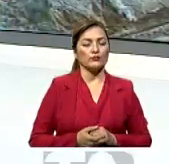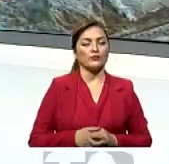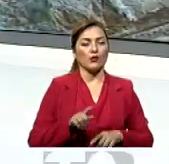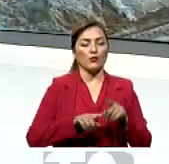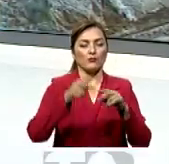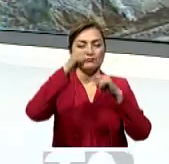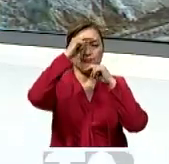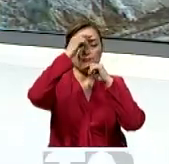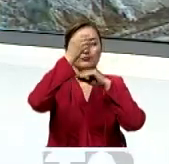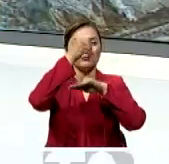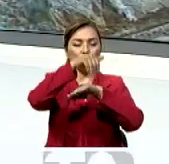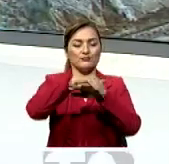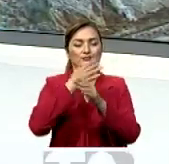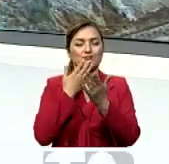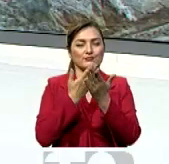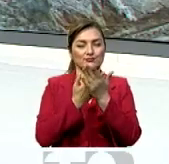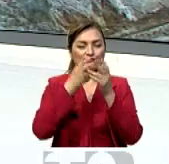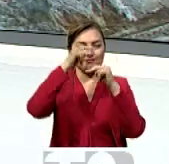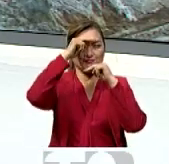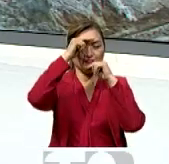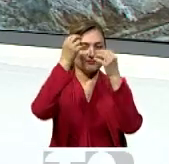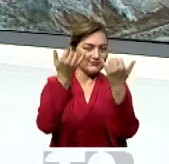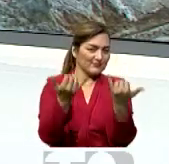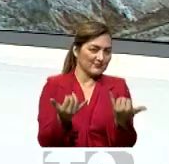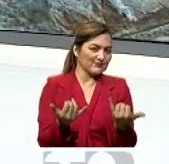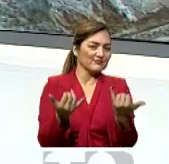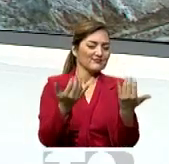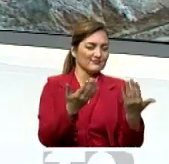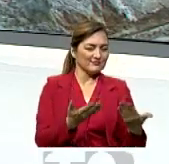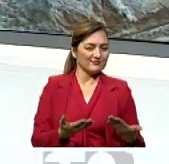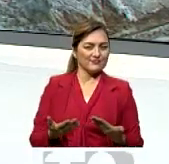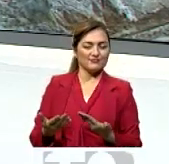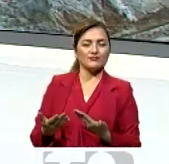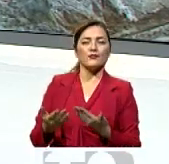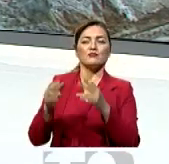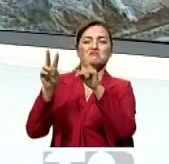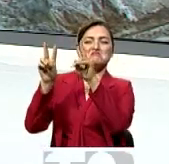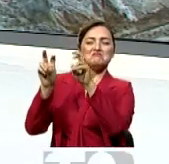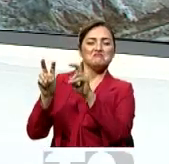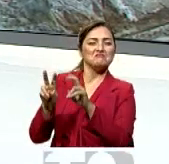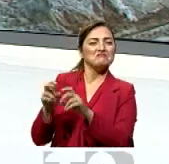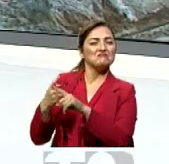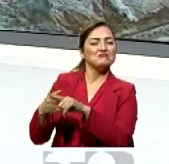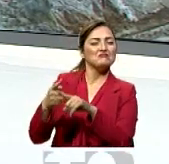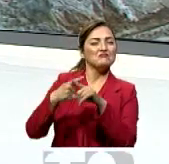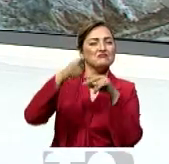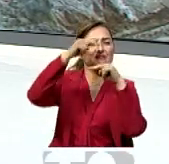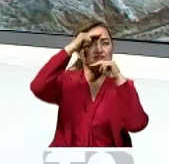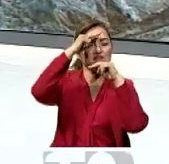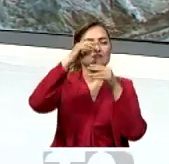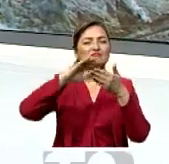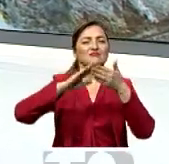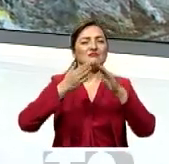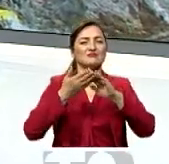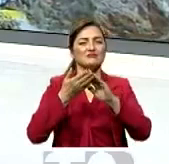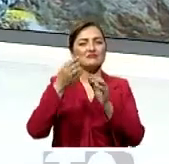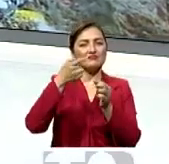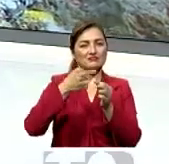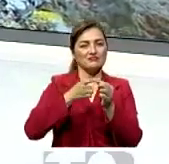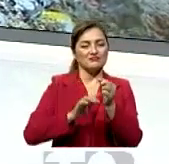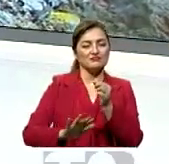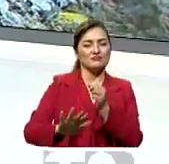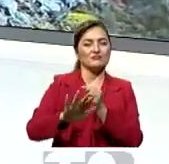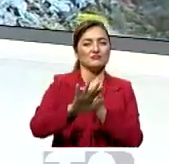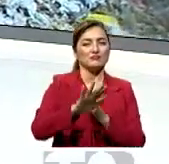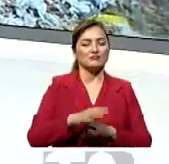Televidentes amigos, buenas tardes. Gracias por estar junto a nosotros. Bienvenidos a revisar las noticias locales. Les contamos que se copó todo el espacio del cubeto